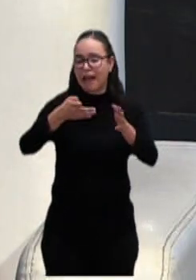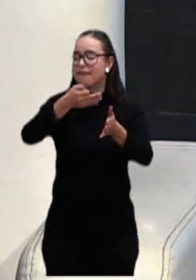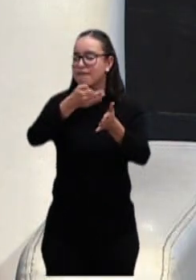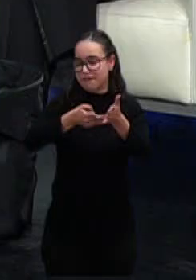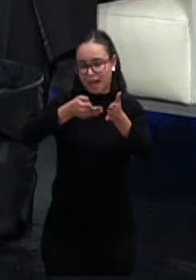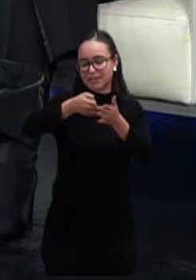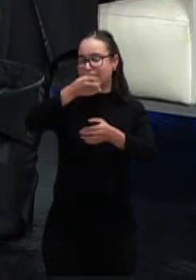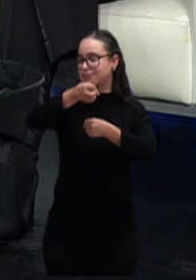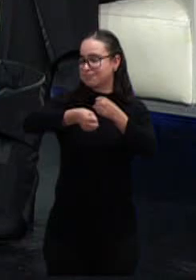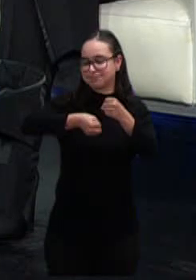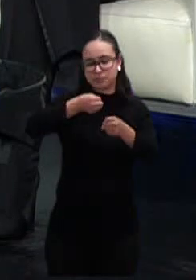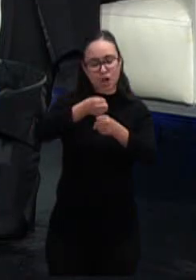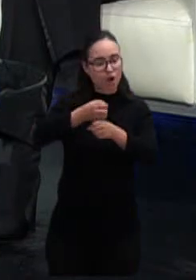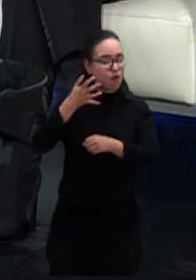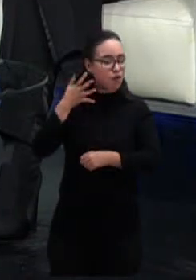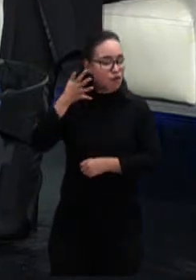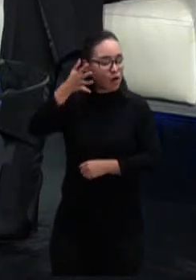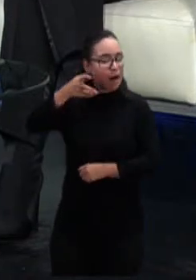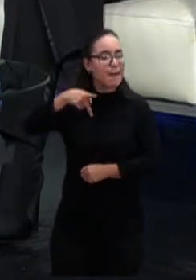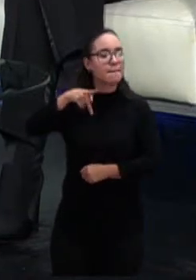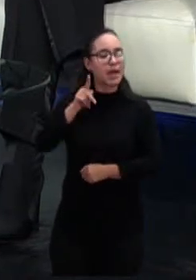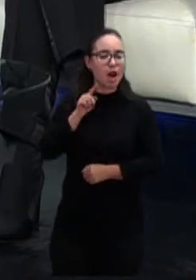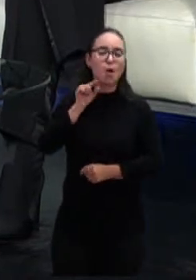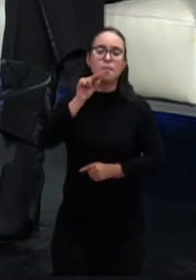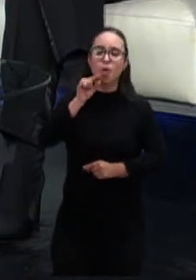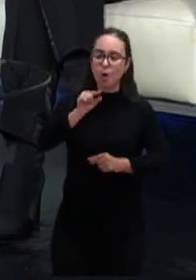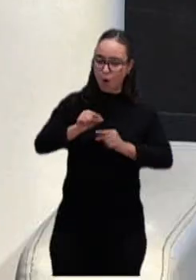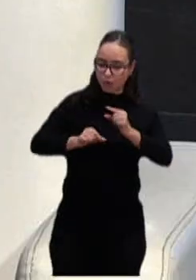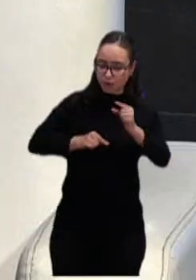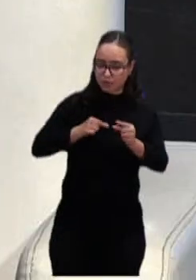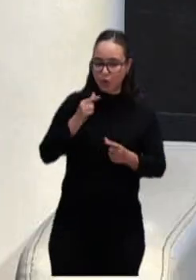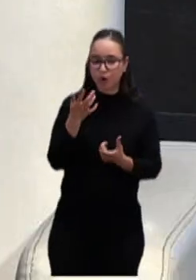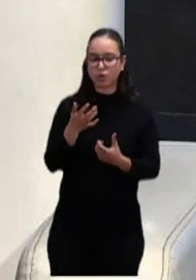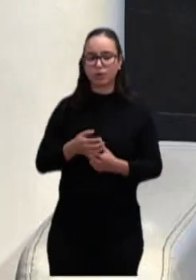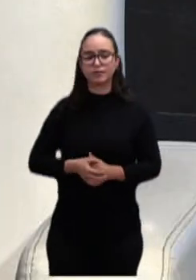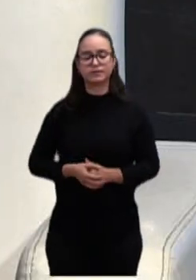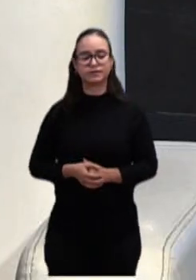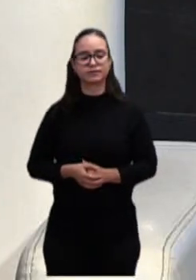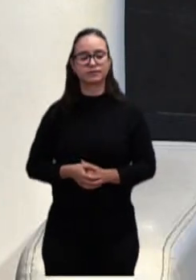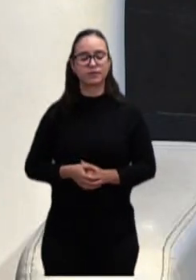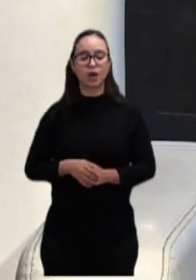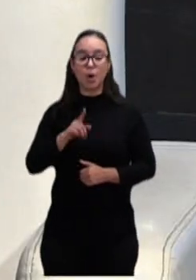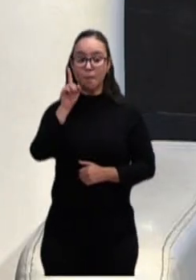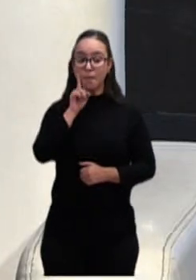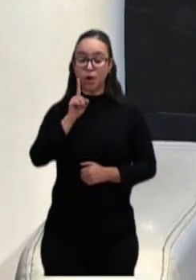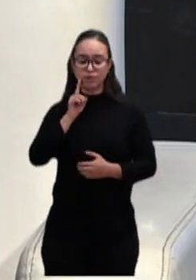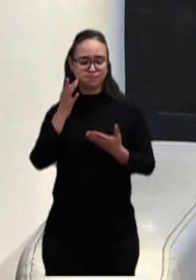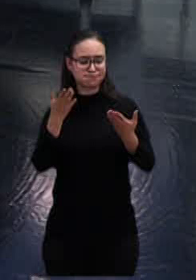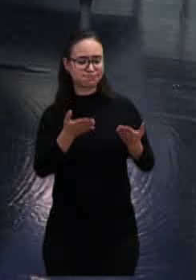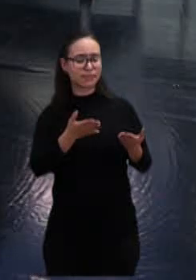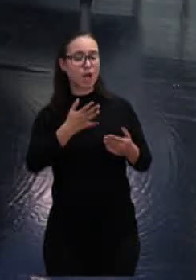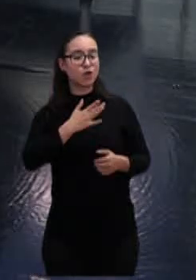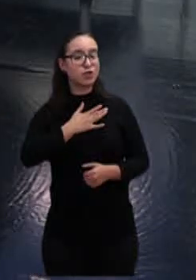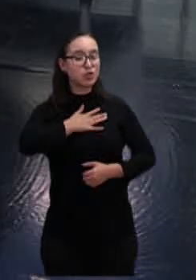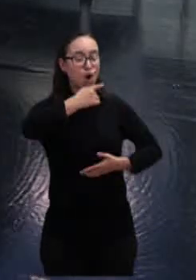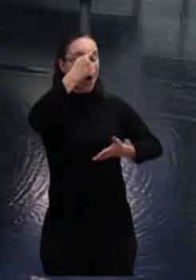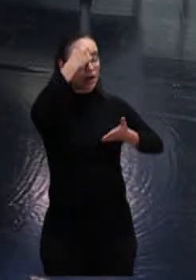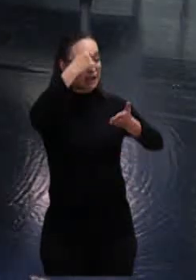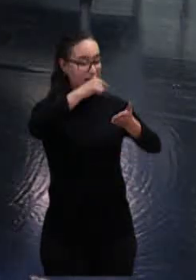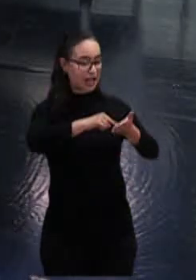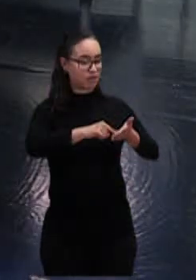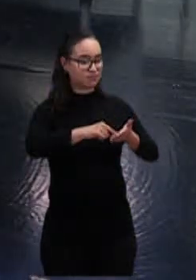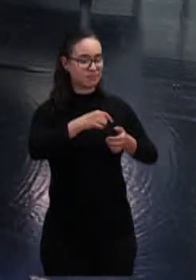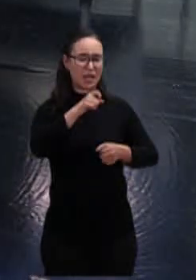alcanzarla es cierto pero vamos avanzando magistral bueno desde mi óptica pues esto es estos